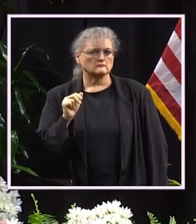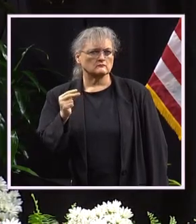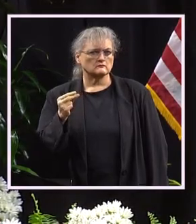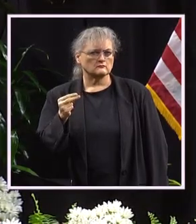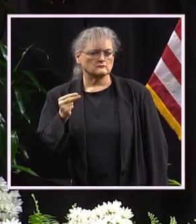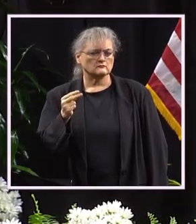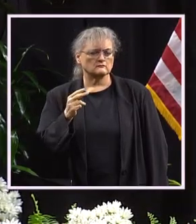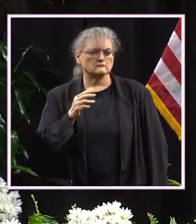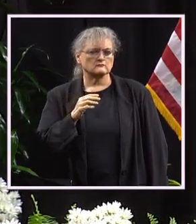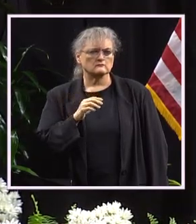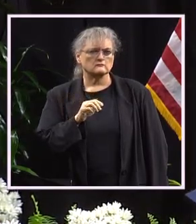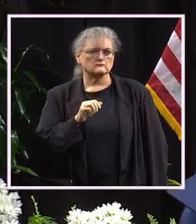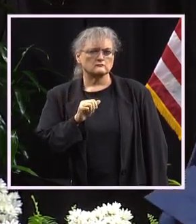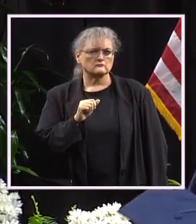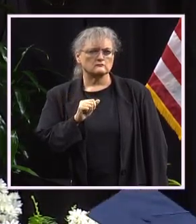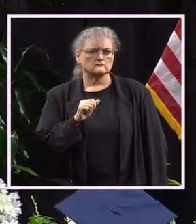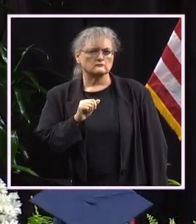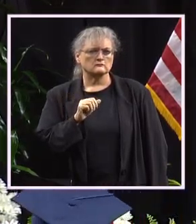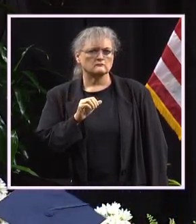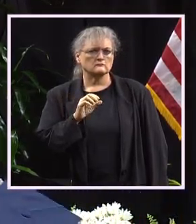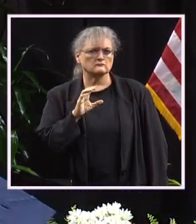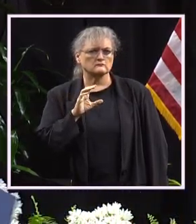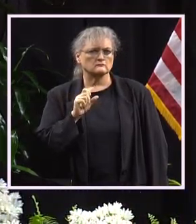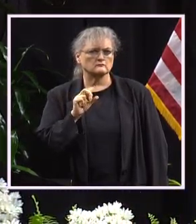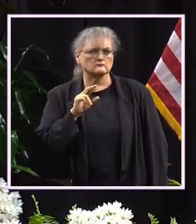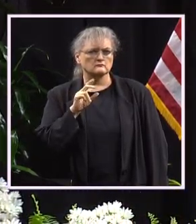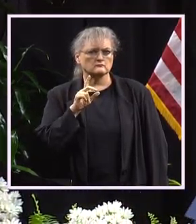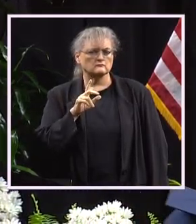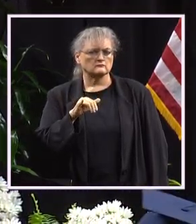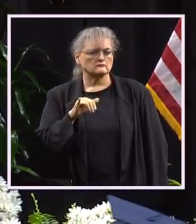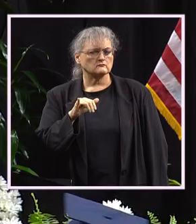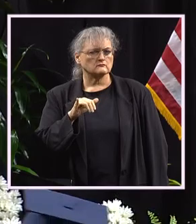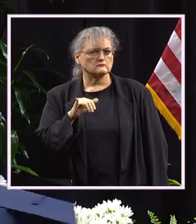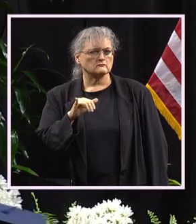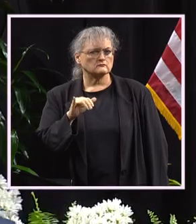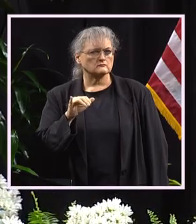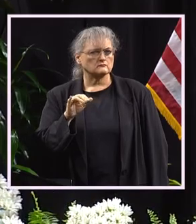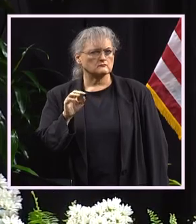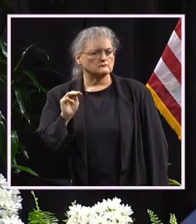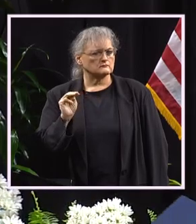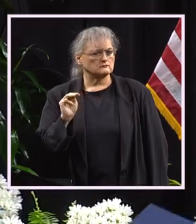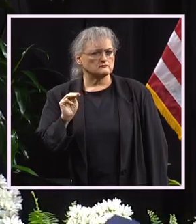cum laude. Carly Holland Mikulka.